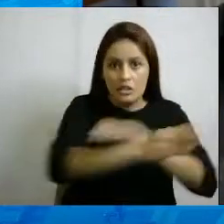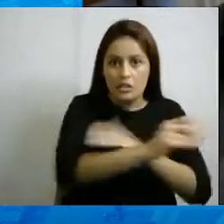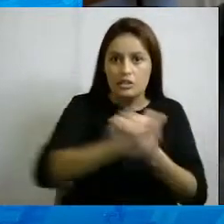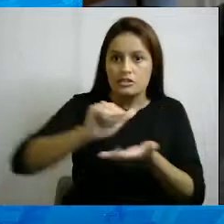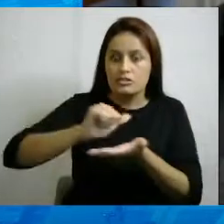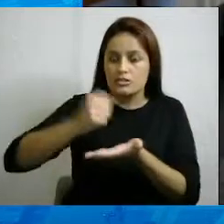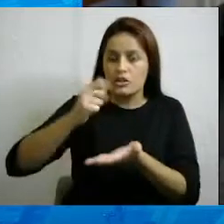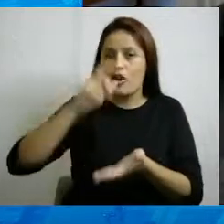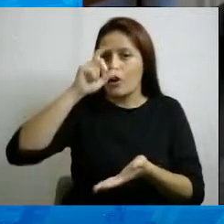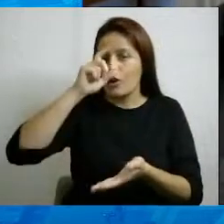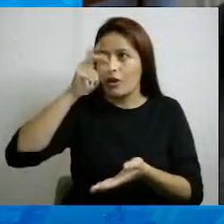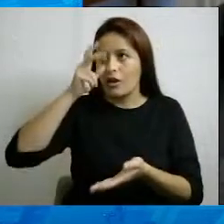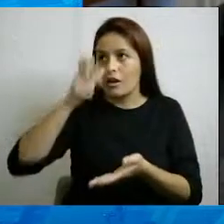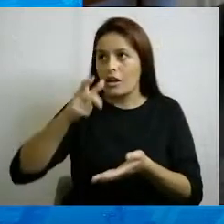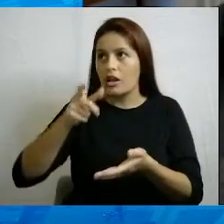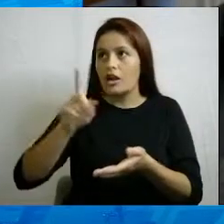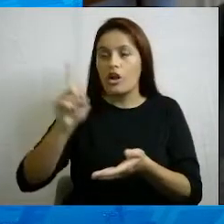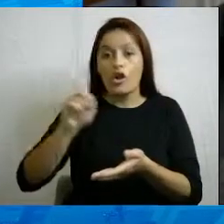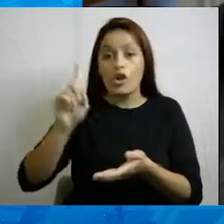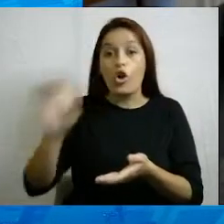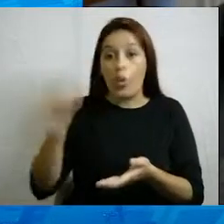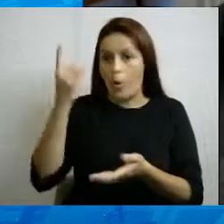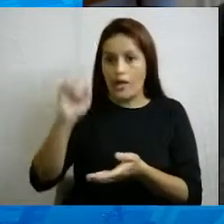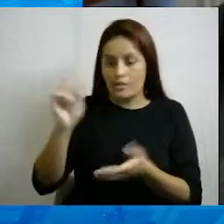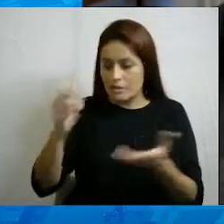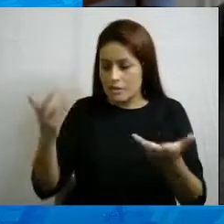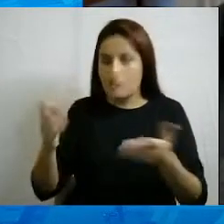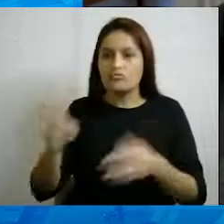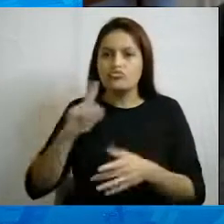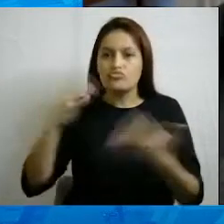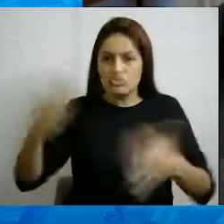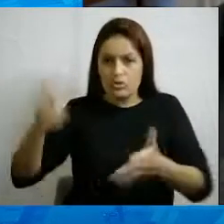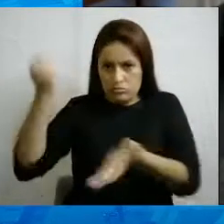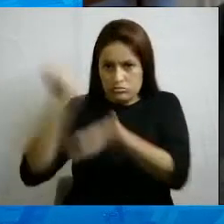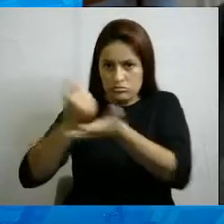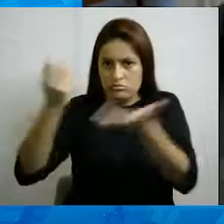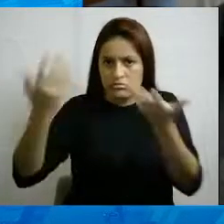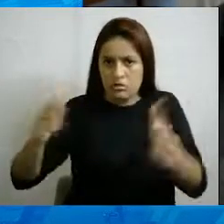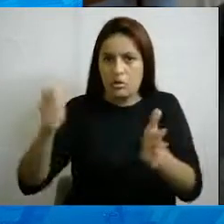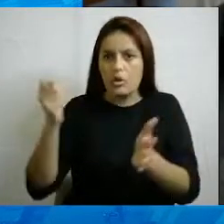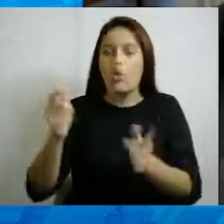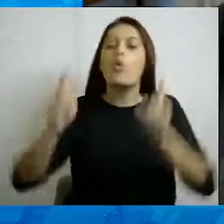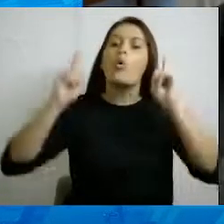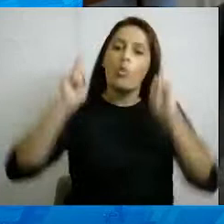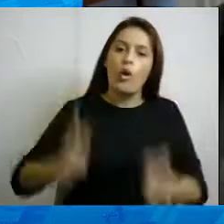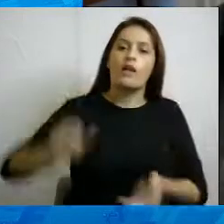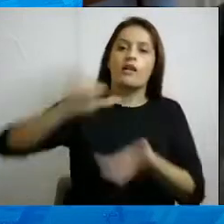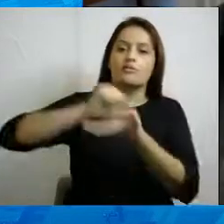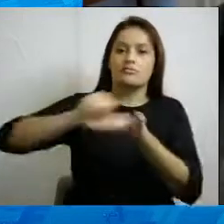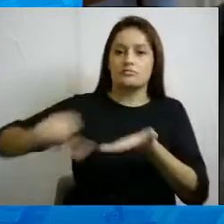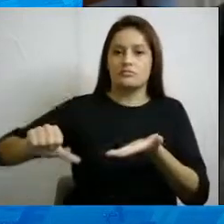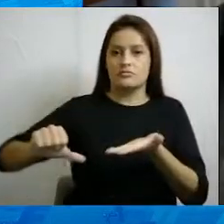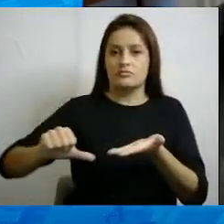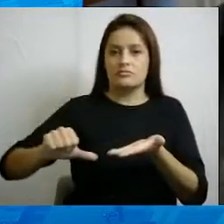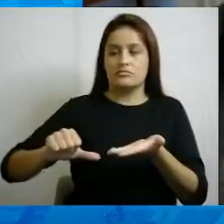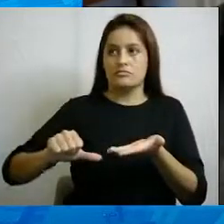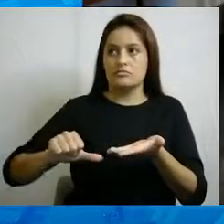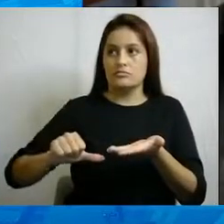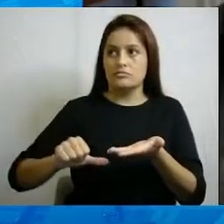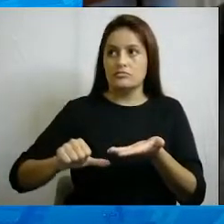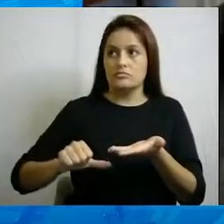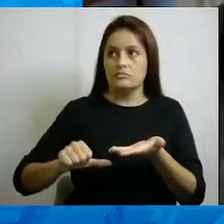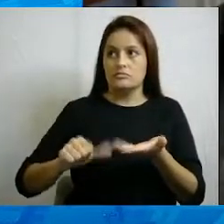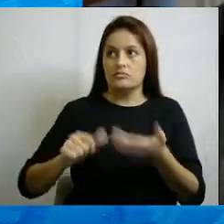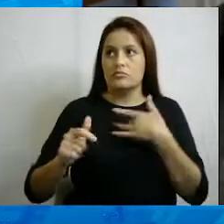pone nerviosa y no encuentra la patente, pero la patente estaba pagada y el permiso adicional, pero igual le sacan el parte. ¿Qué es